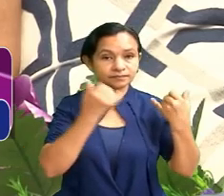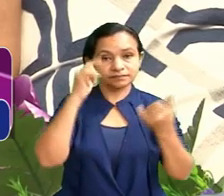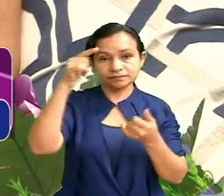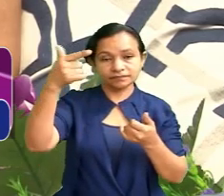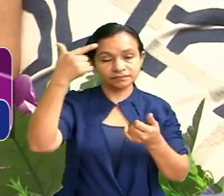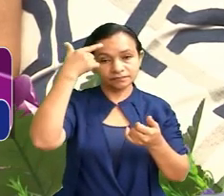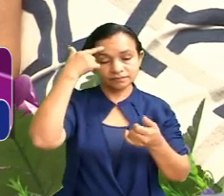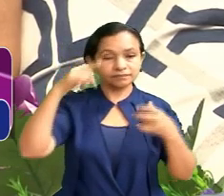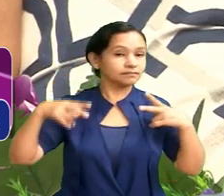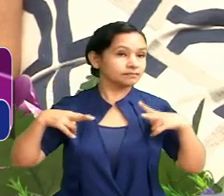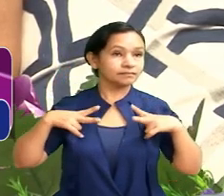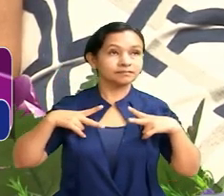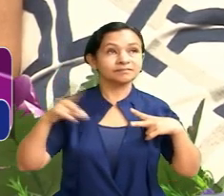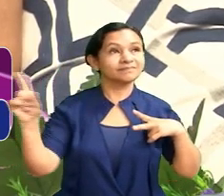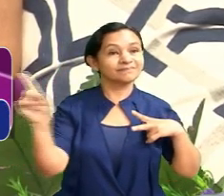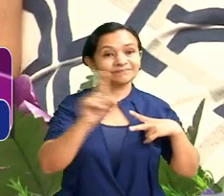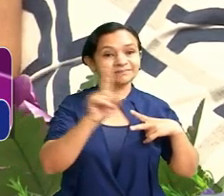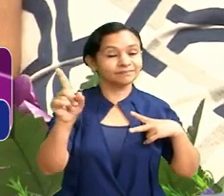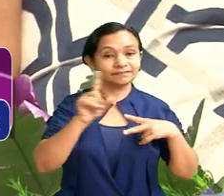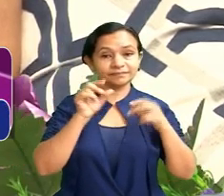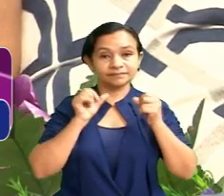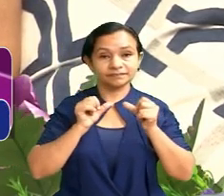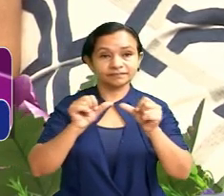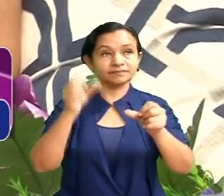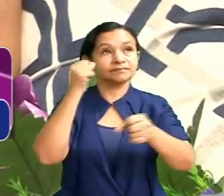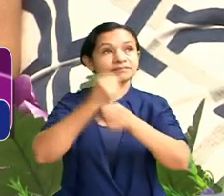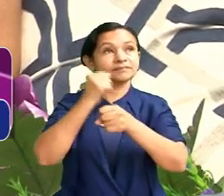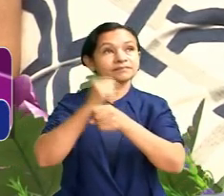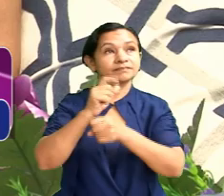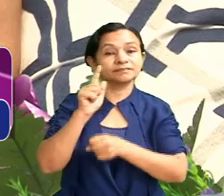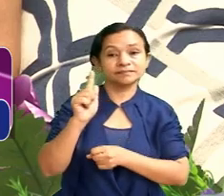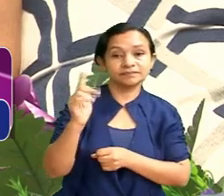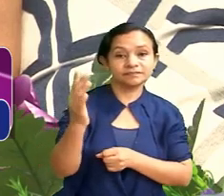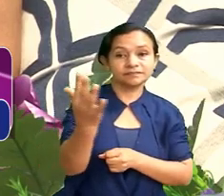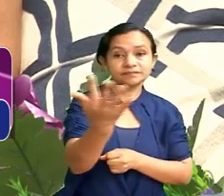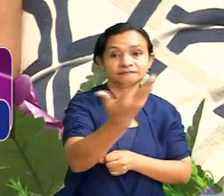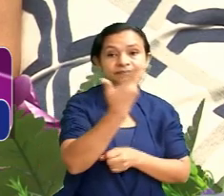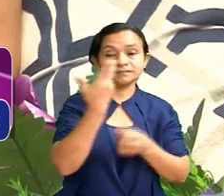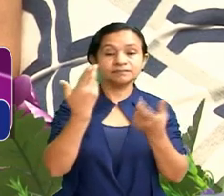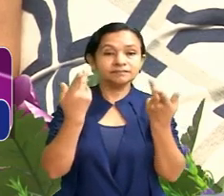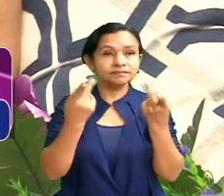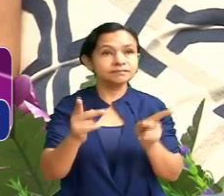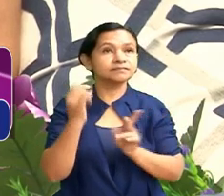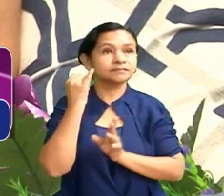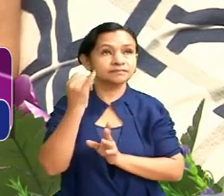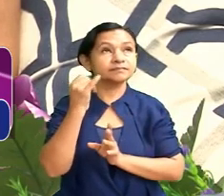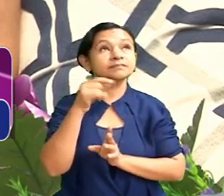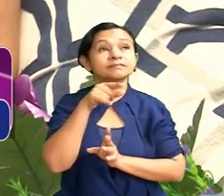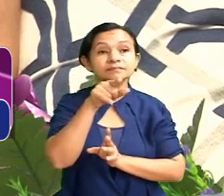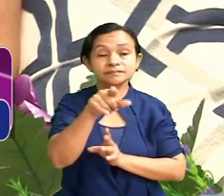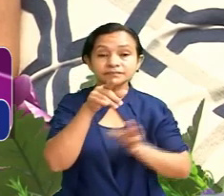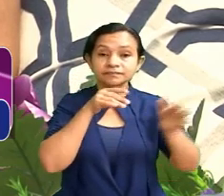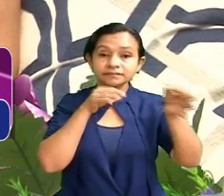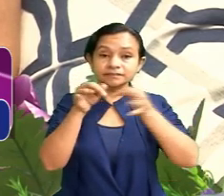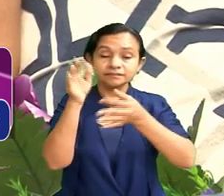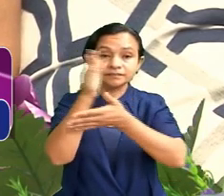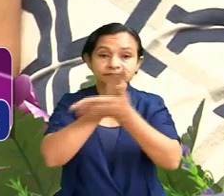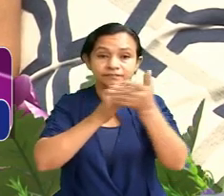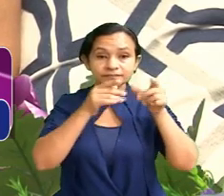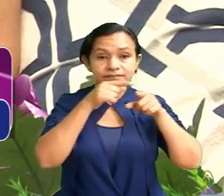detienen su trabajo efectivamente yo creo que todas pues en principio sin embargo si es correcto lo que usted plantea hay ciertos municipios